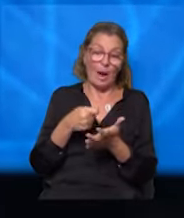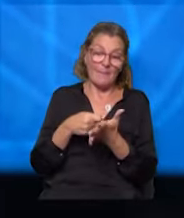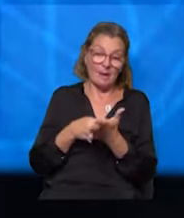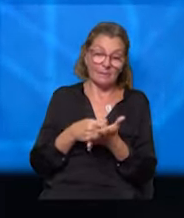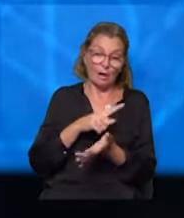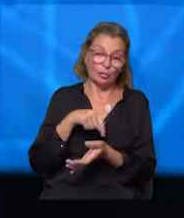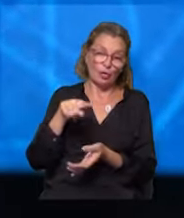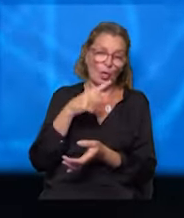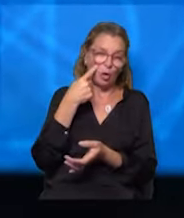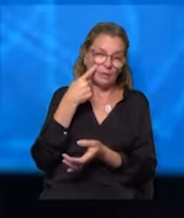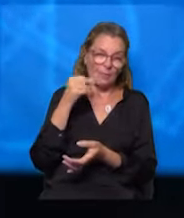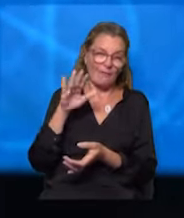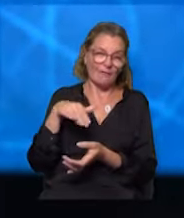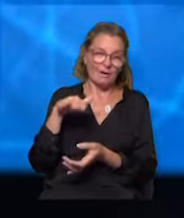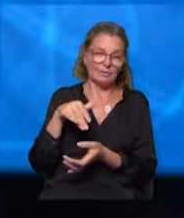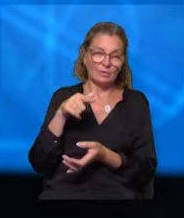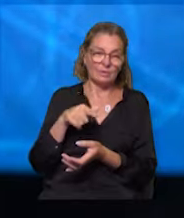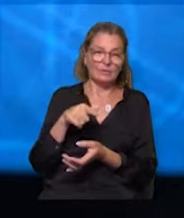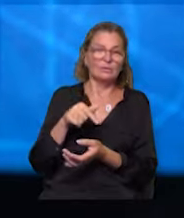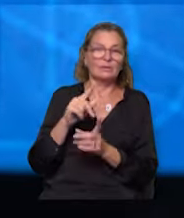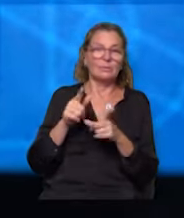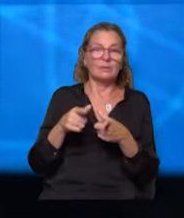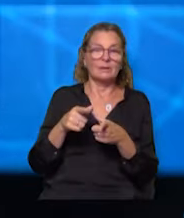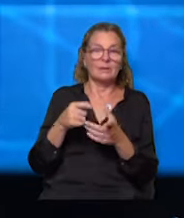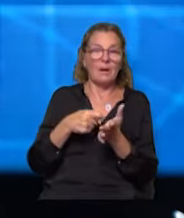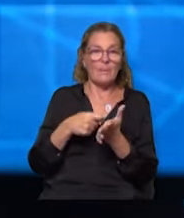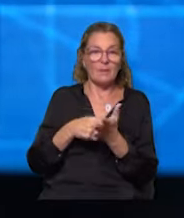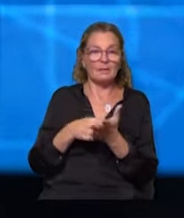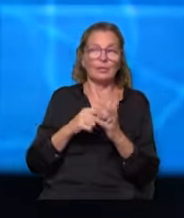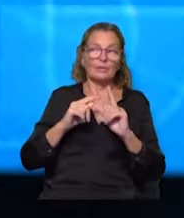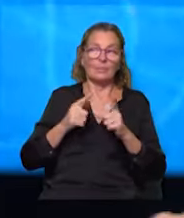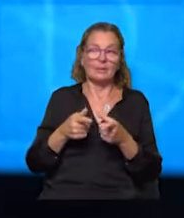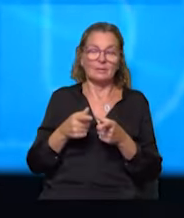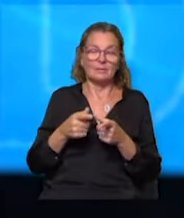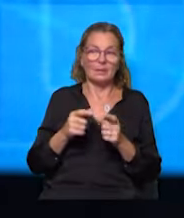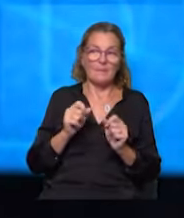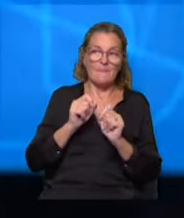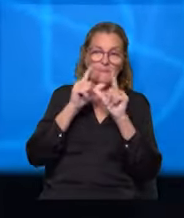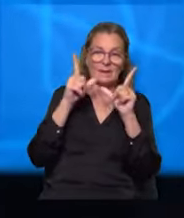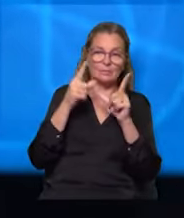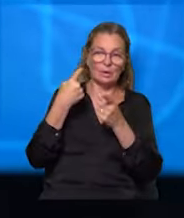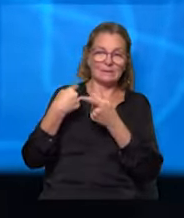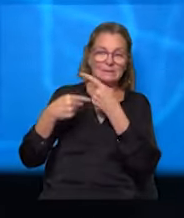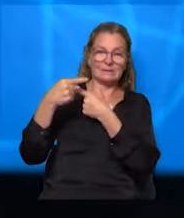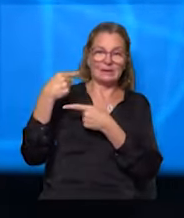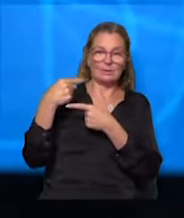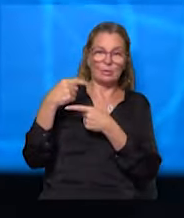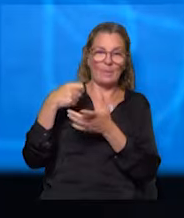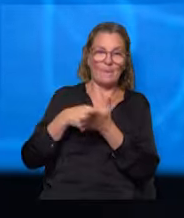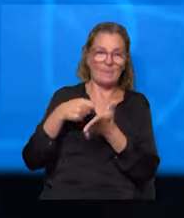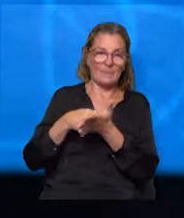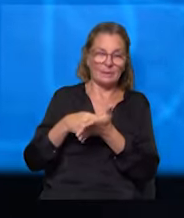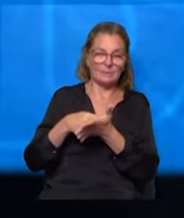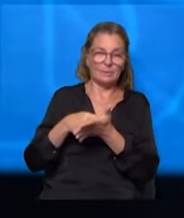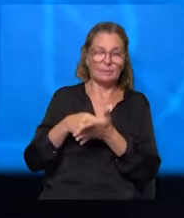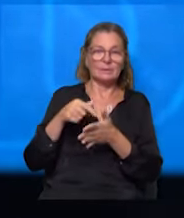conocemos también eso le quita presión a los precios y el impacto del atraso cambiario enorme